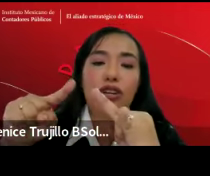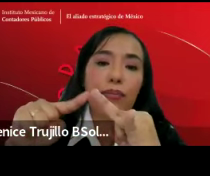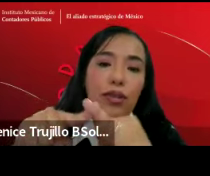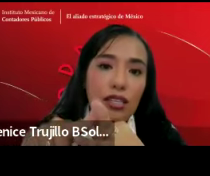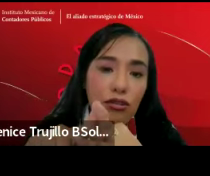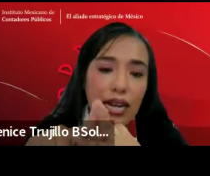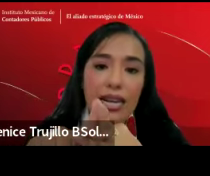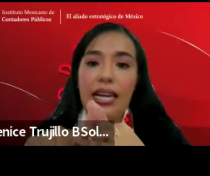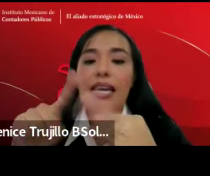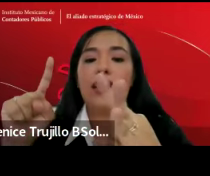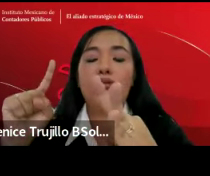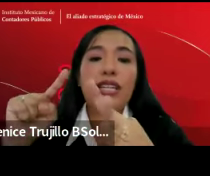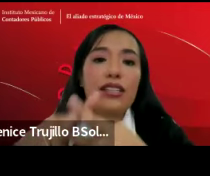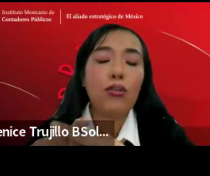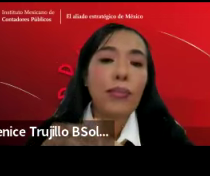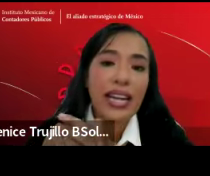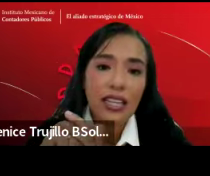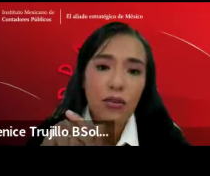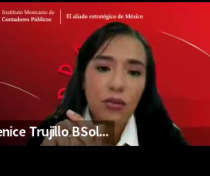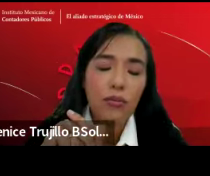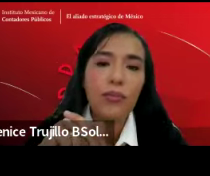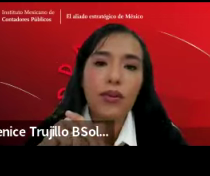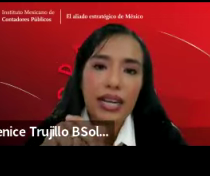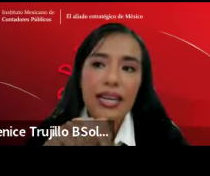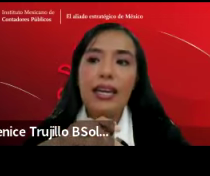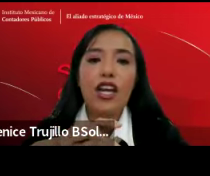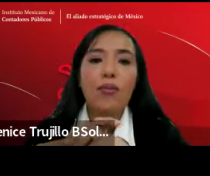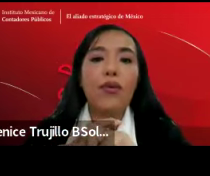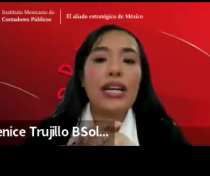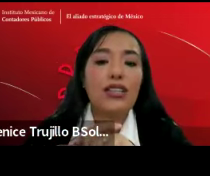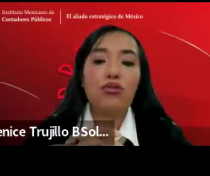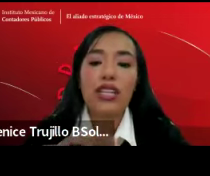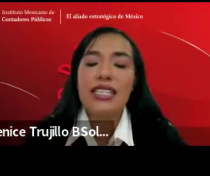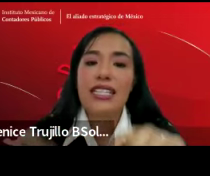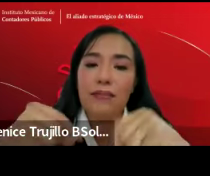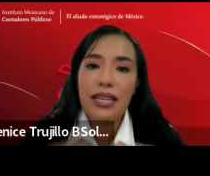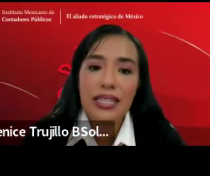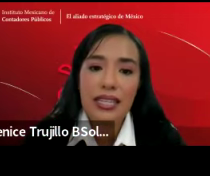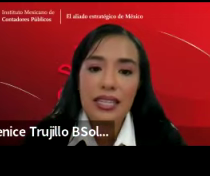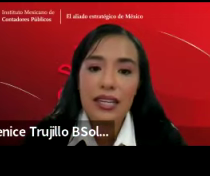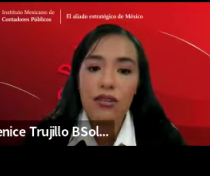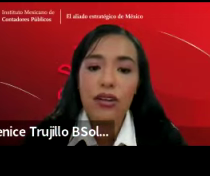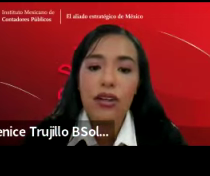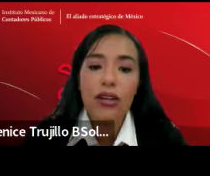un riesgo reputacional y un riesgo operativo. ¿Por qué? Porque si ustedes